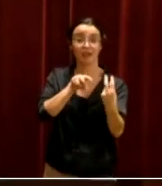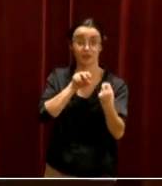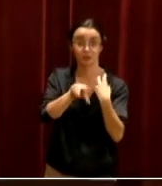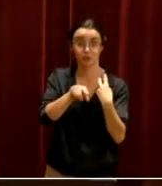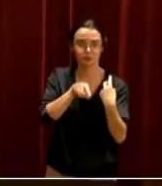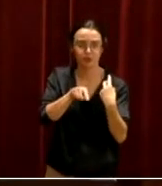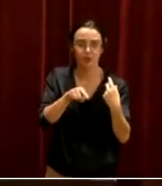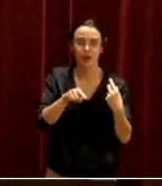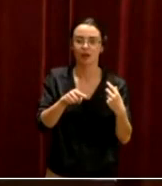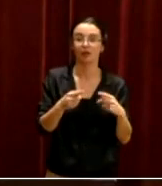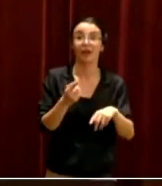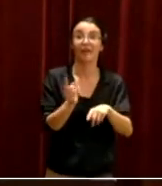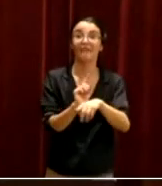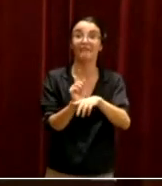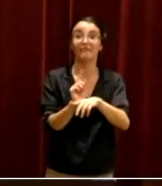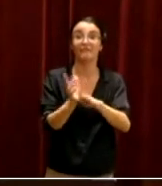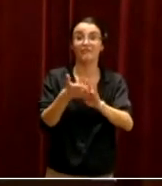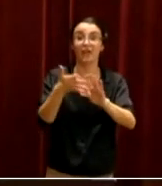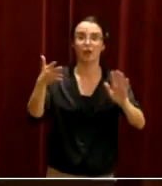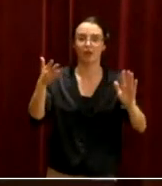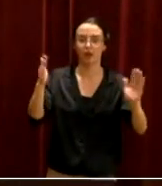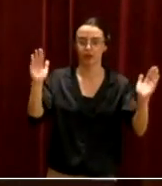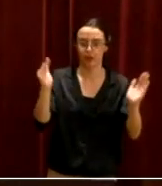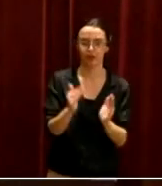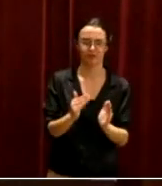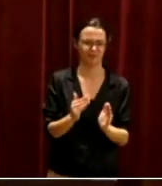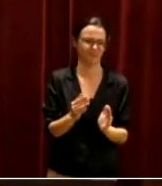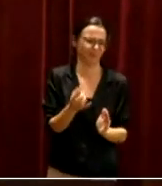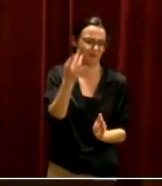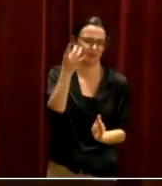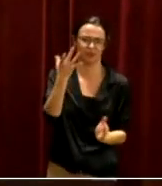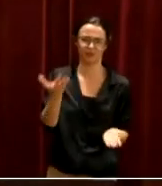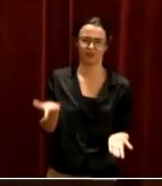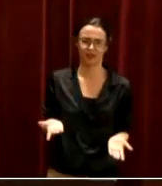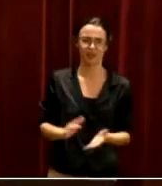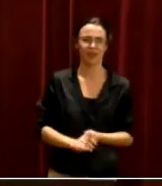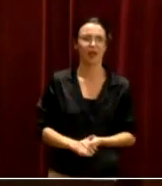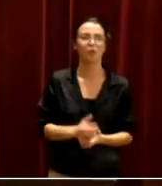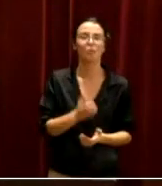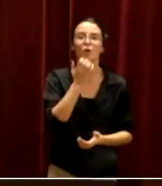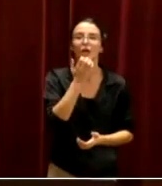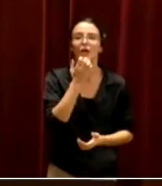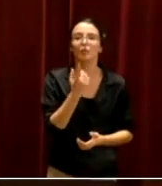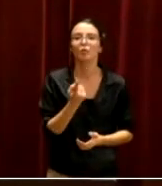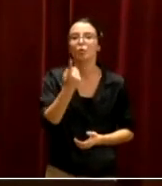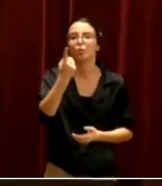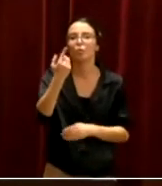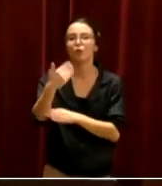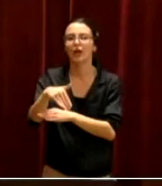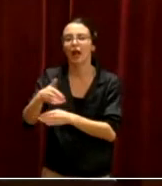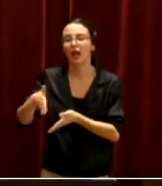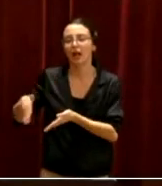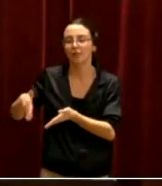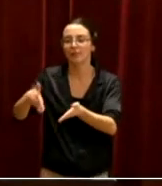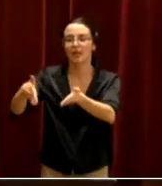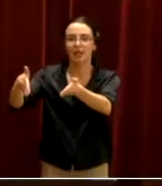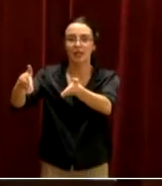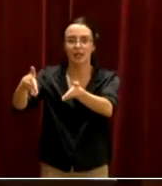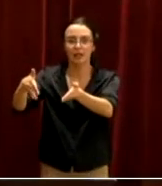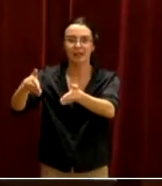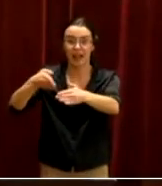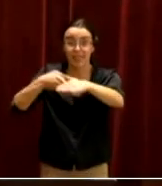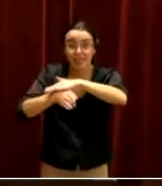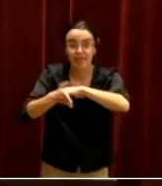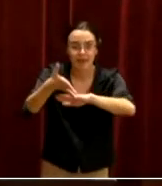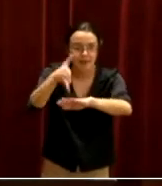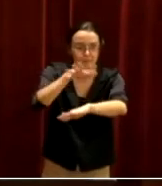anormalmente reducida para las características de la vía o la restricción de uno de los carriles en la entrada de palma con el famoso carril bus con